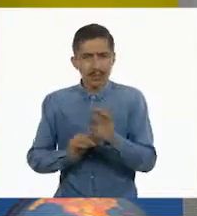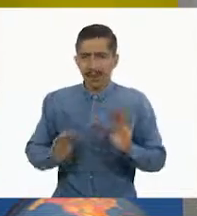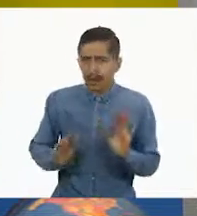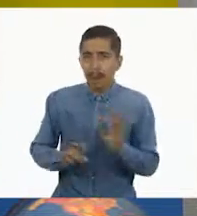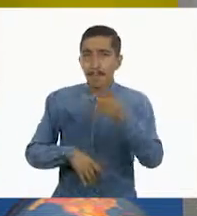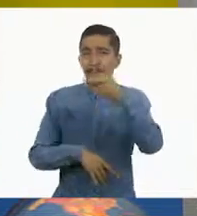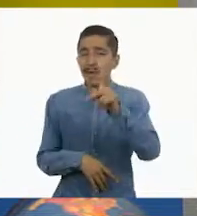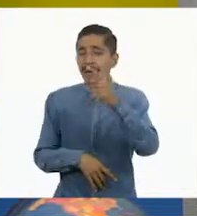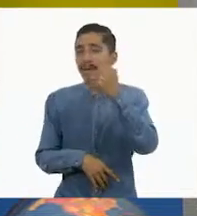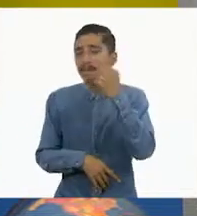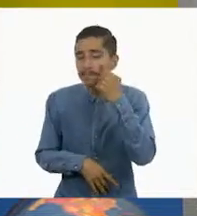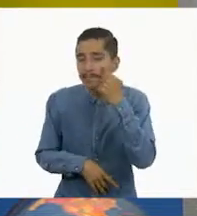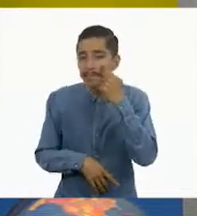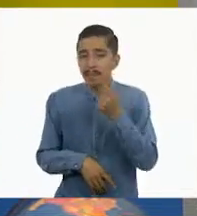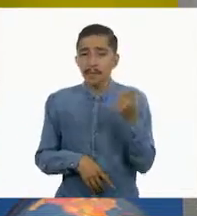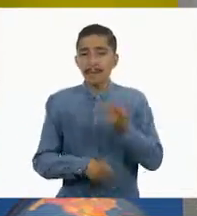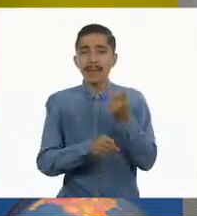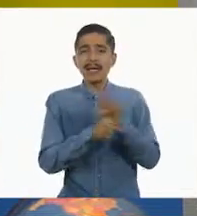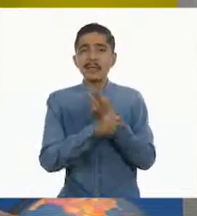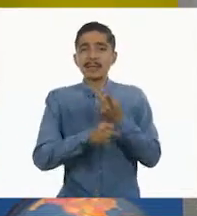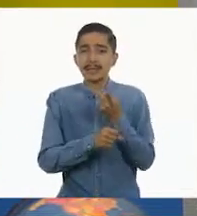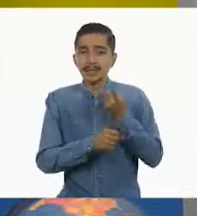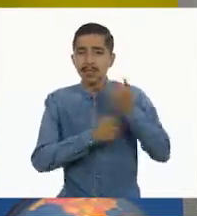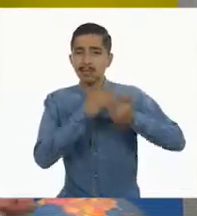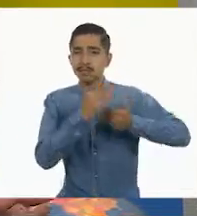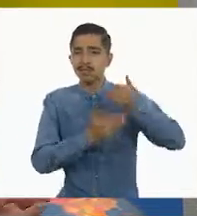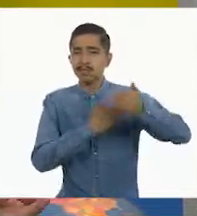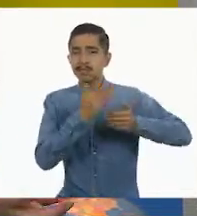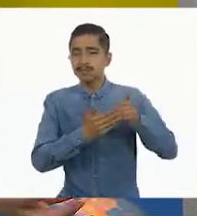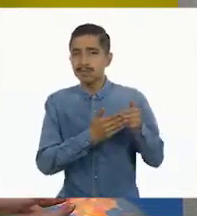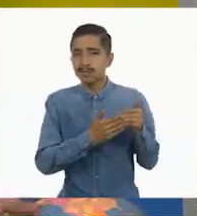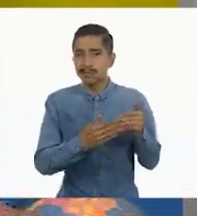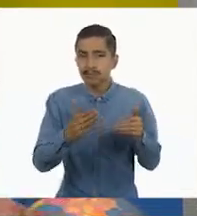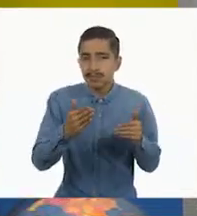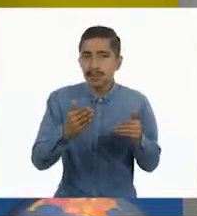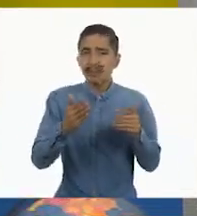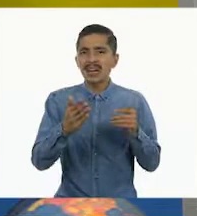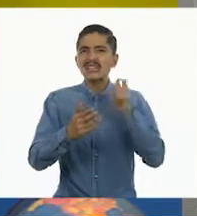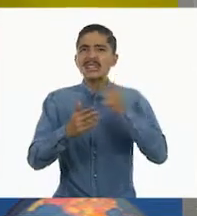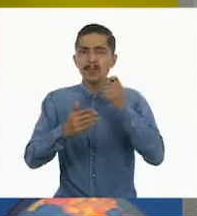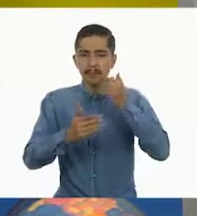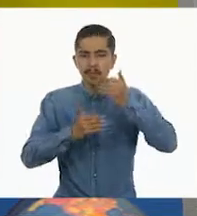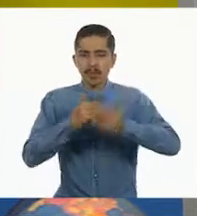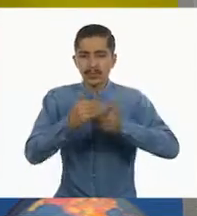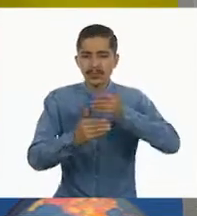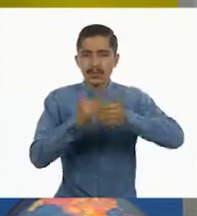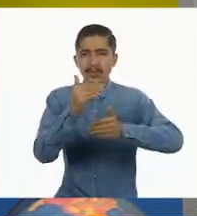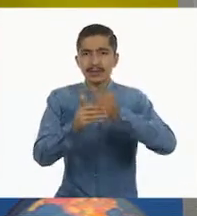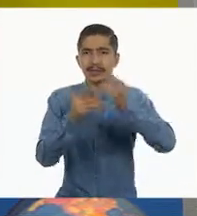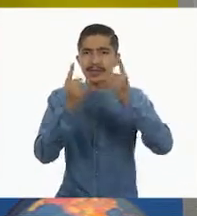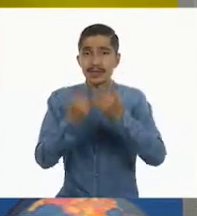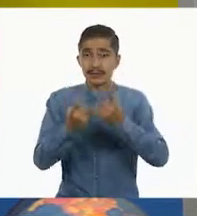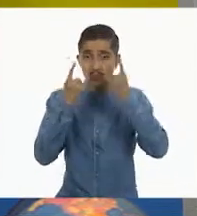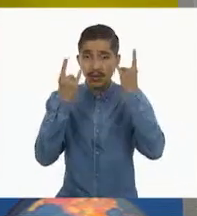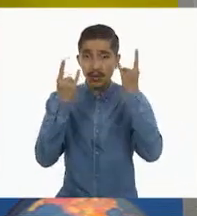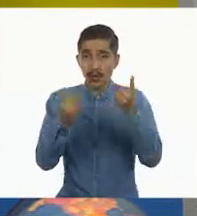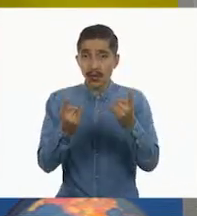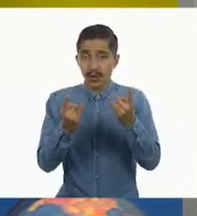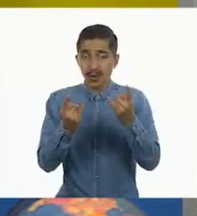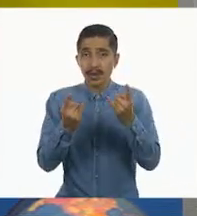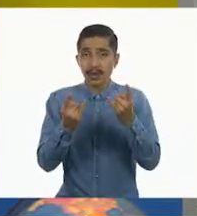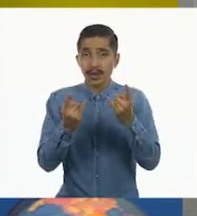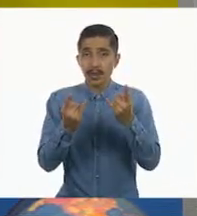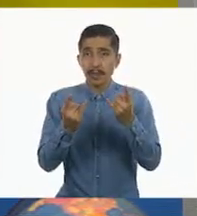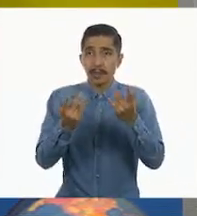que los acontecimientos y los procesos de la historia